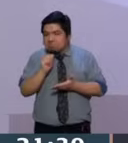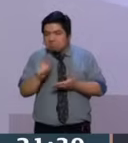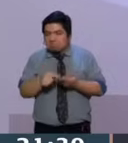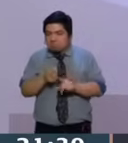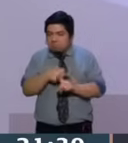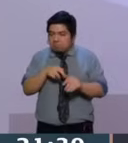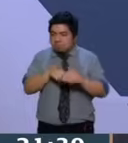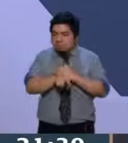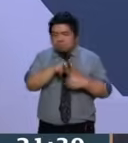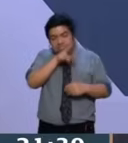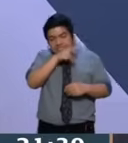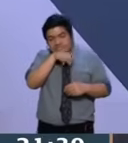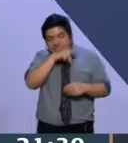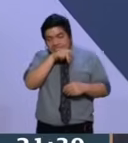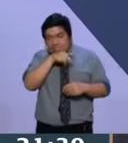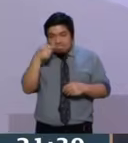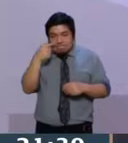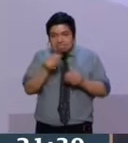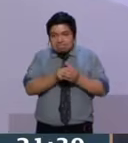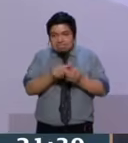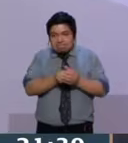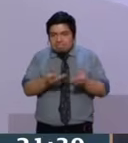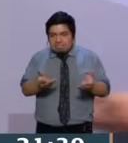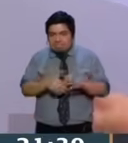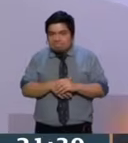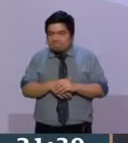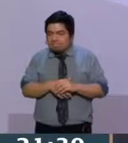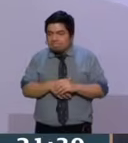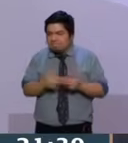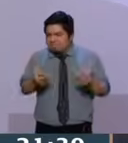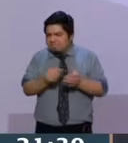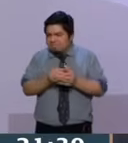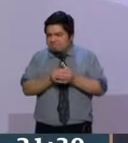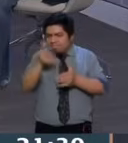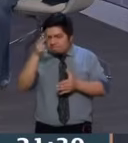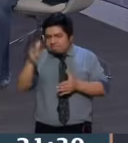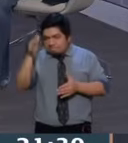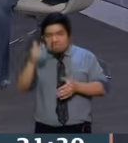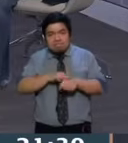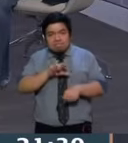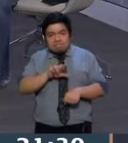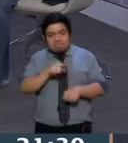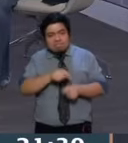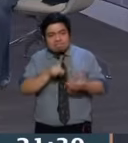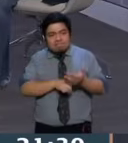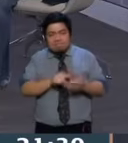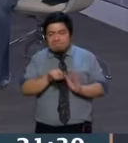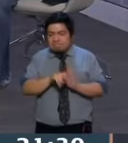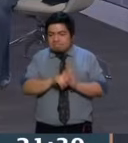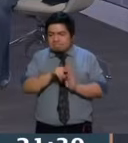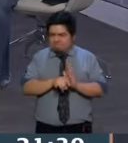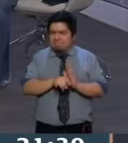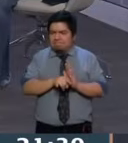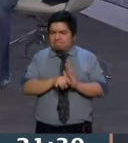del metro No, en si Miscuac, vamos a venir a toman contar los clases. chismes, pues nos hubiéramos ido a tomar un café. Los adultos mayores les mandan a tomar clases a la azotea, no hay elevador. O sea, de